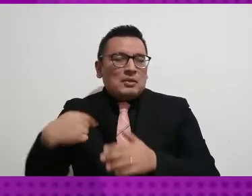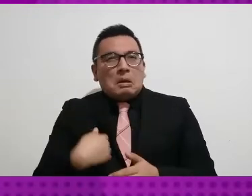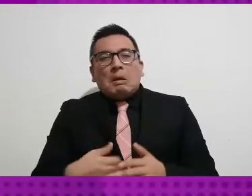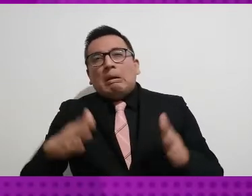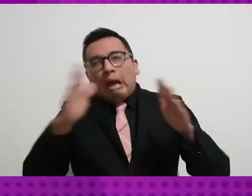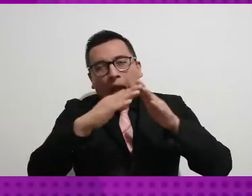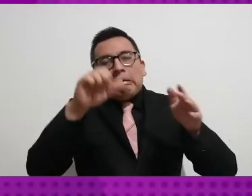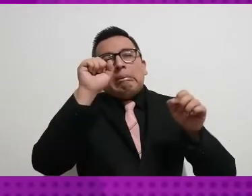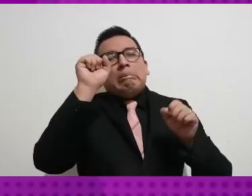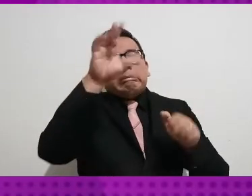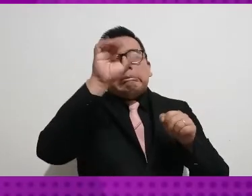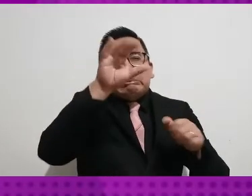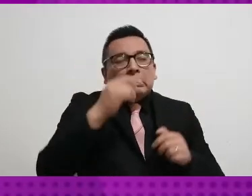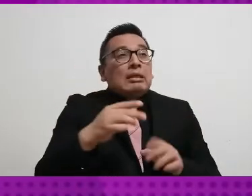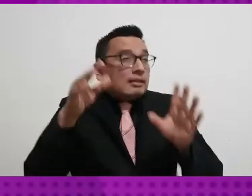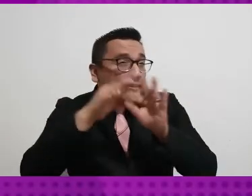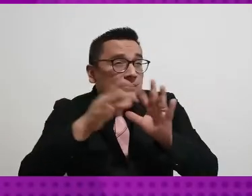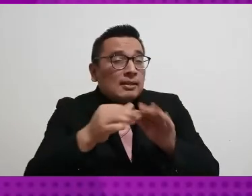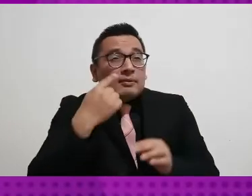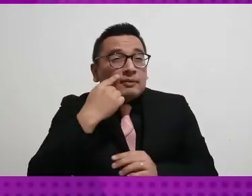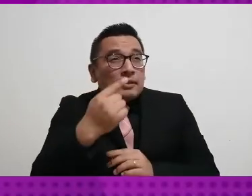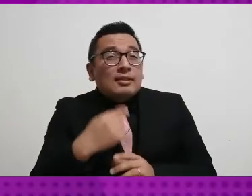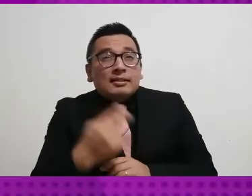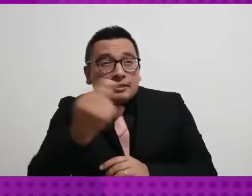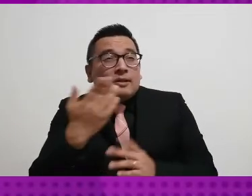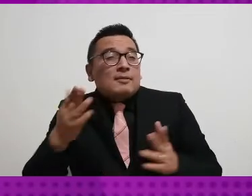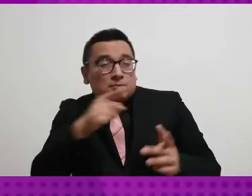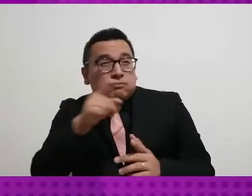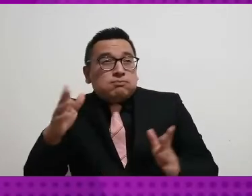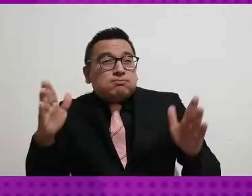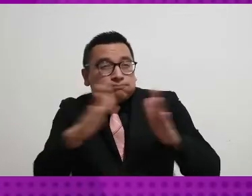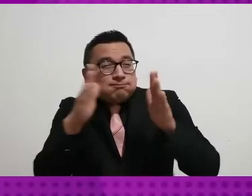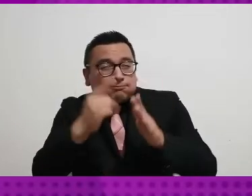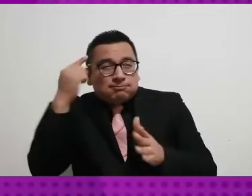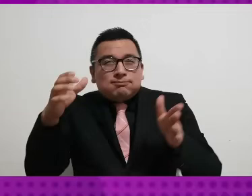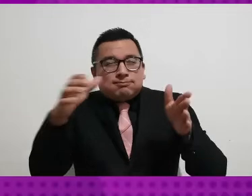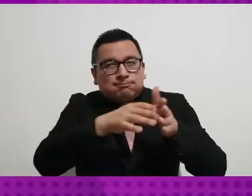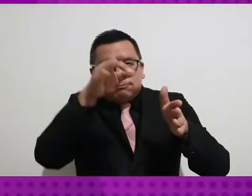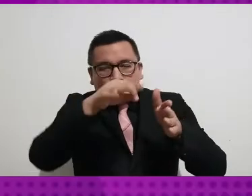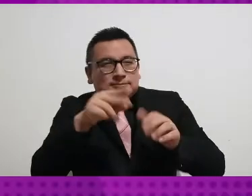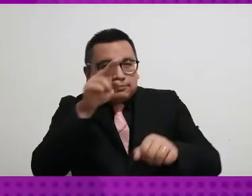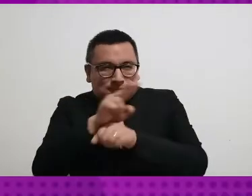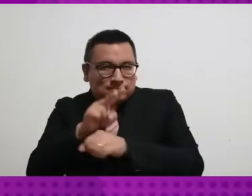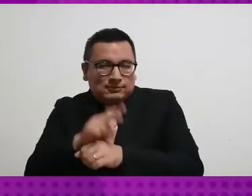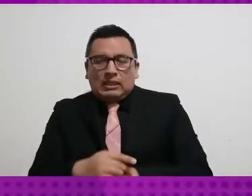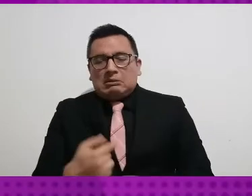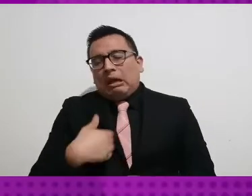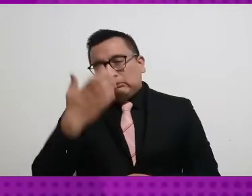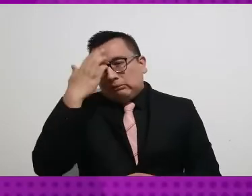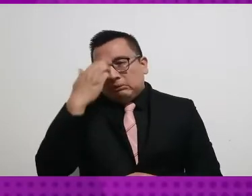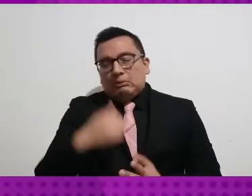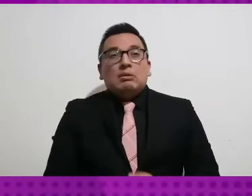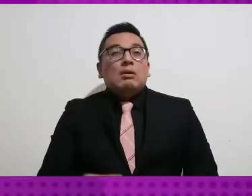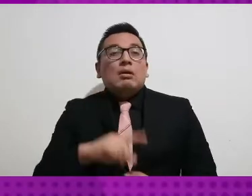la parte de ir tocando puertas a la gente, diciéndoles que pues tenían que participar como funcionarios de casilla, toda esta parte pues ya la